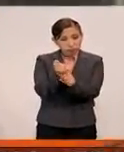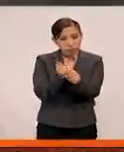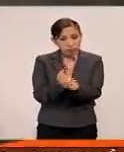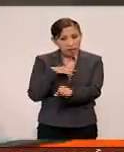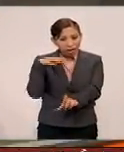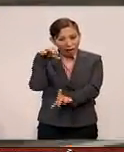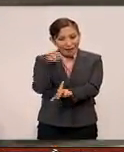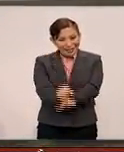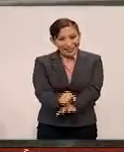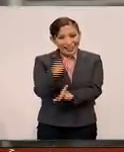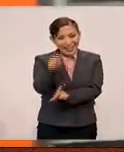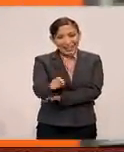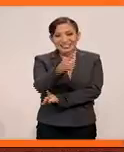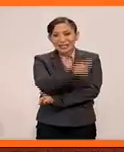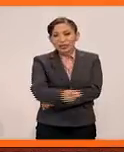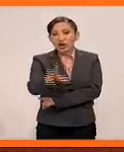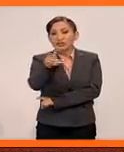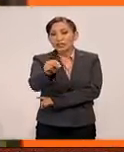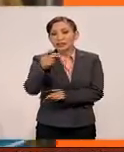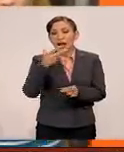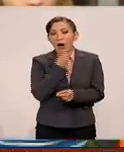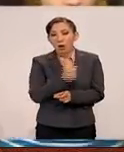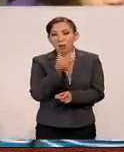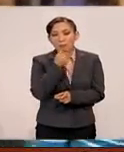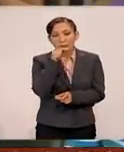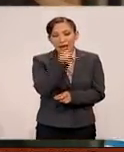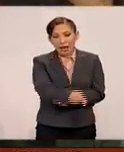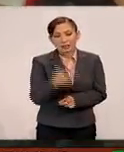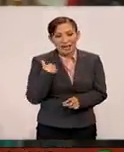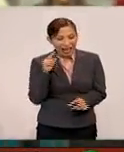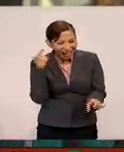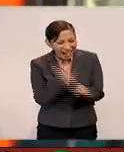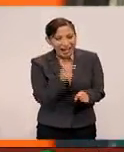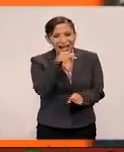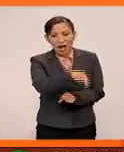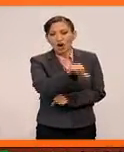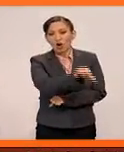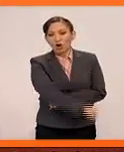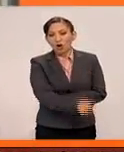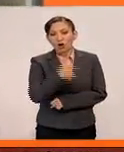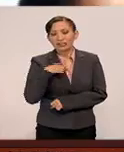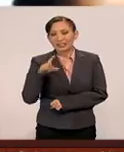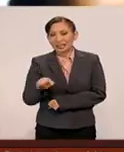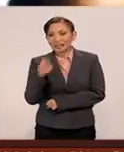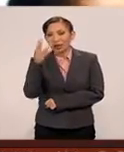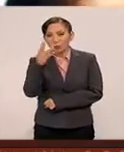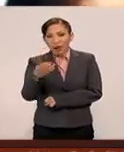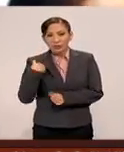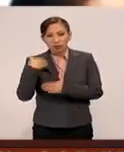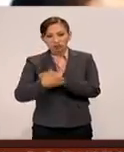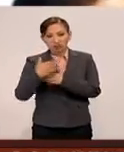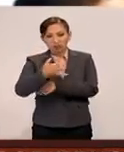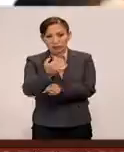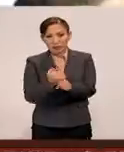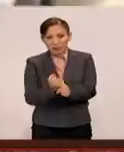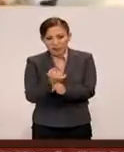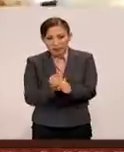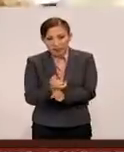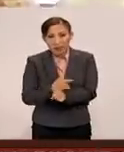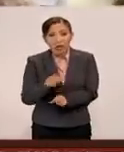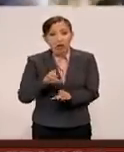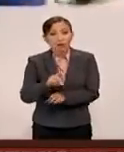se logró la detención de 180 sujetos en flagrancia. A 74 se les abrió una carpeta de investigación y